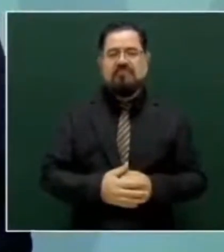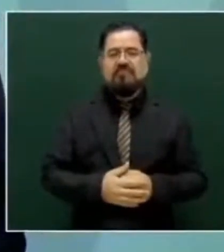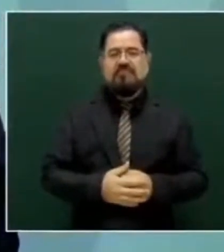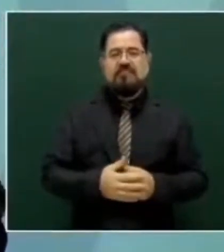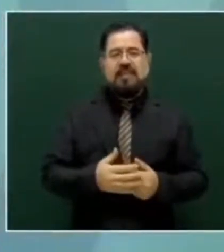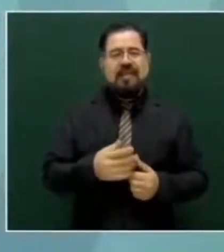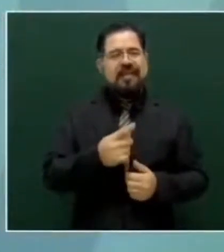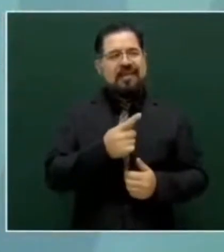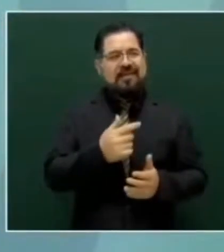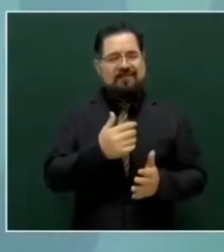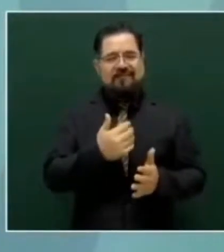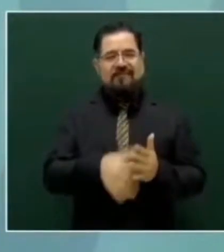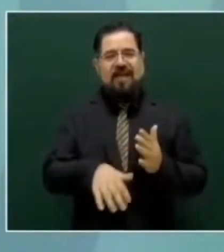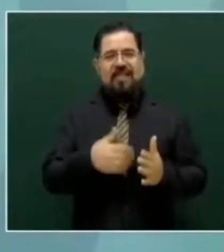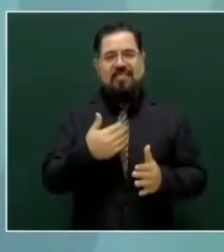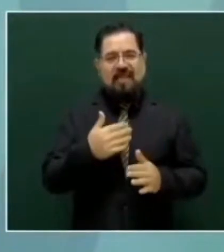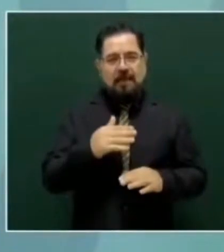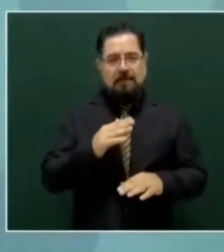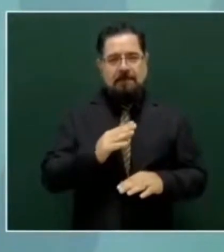levadura,